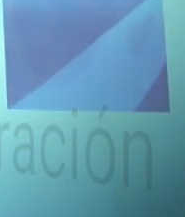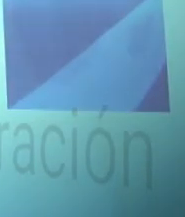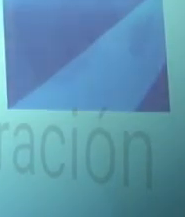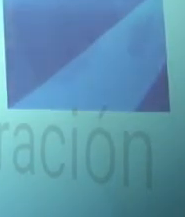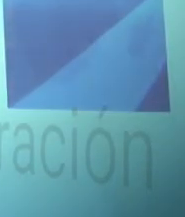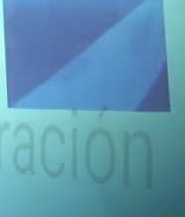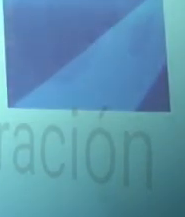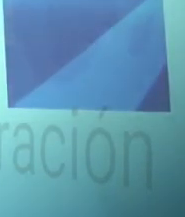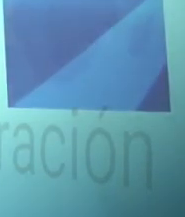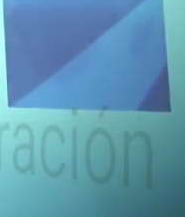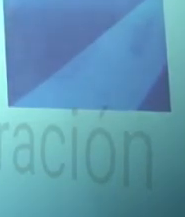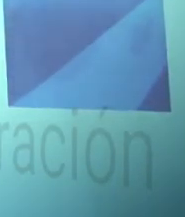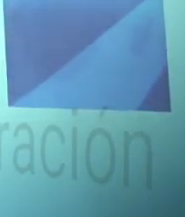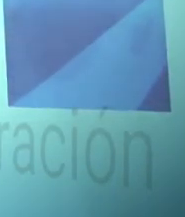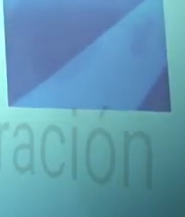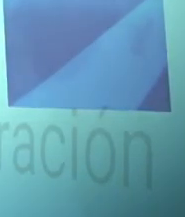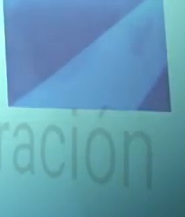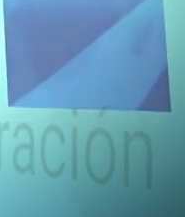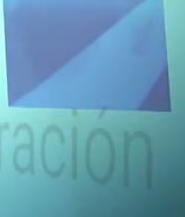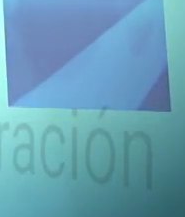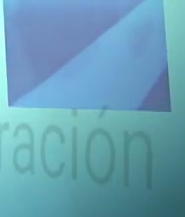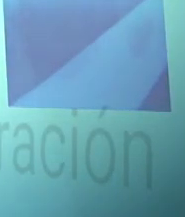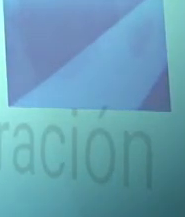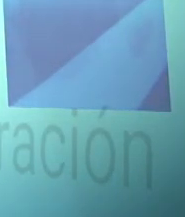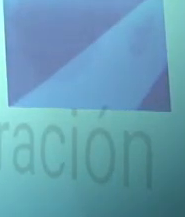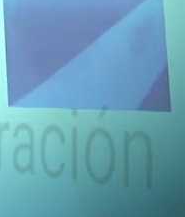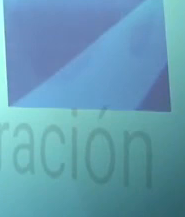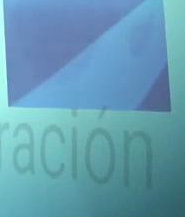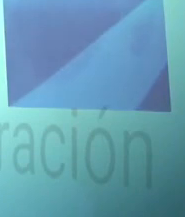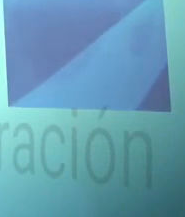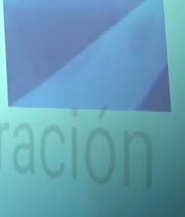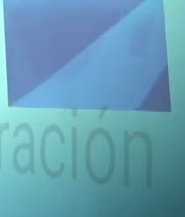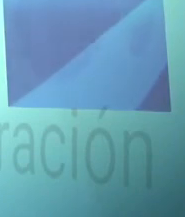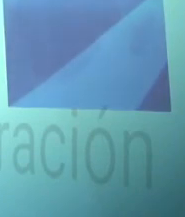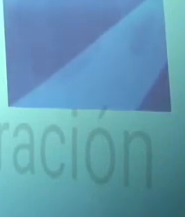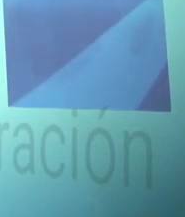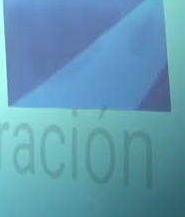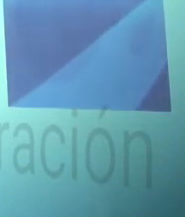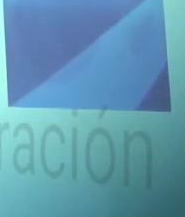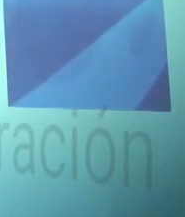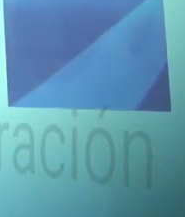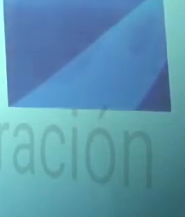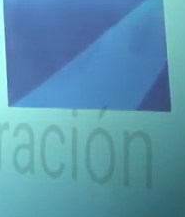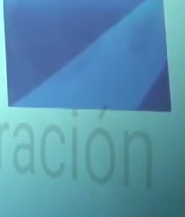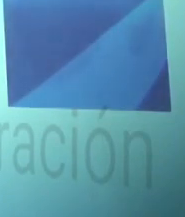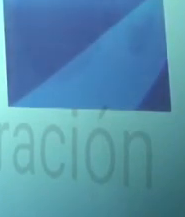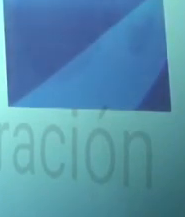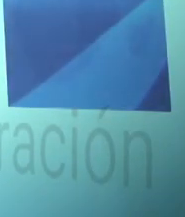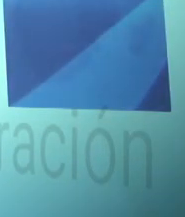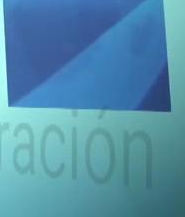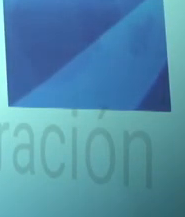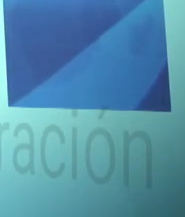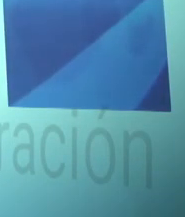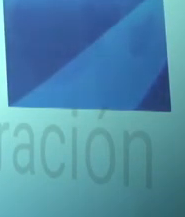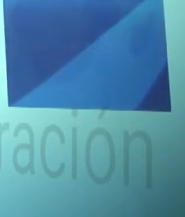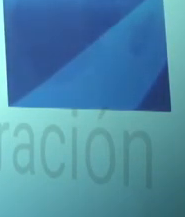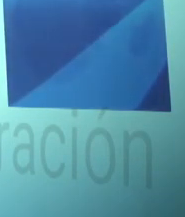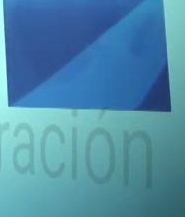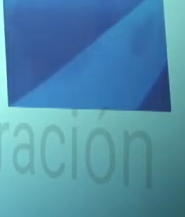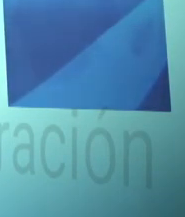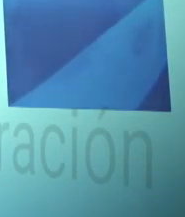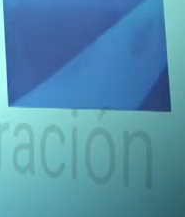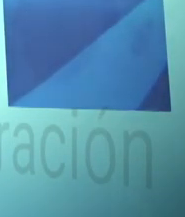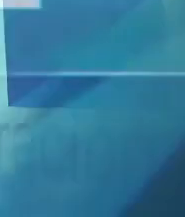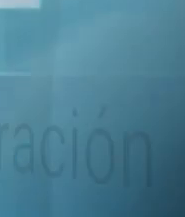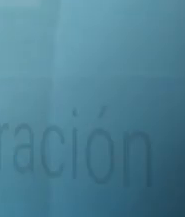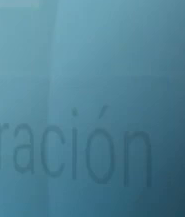con usura, que establece que la reducción de la tasa en estos casos debe aplicarse a los intereses pendientes de cubrir y a los